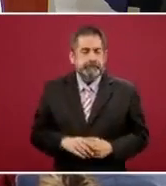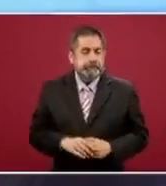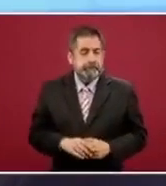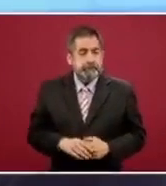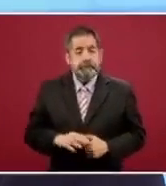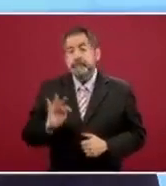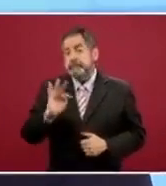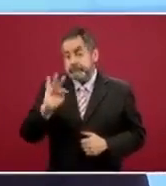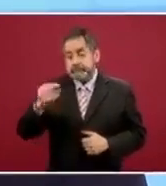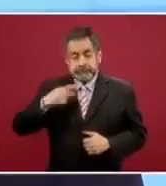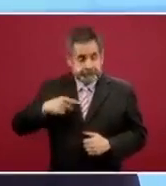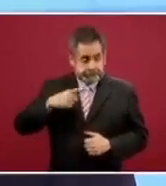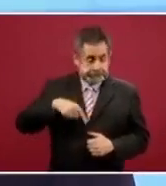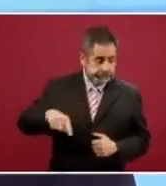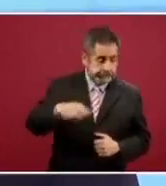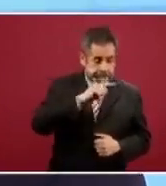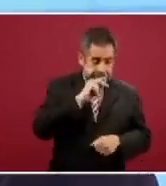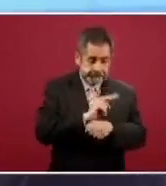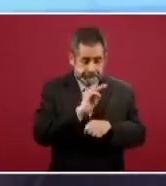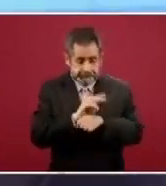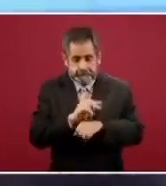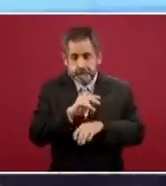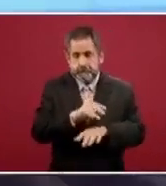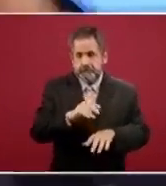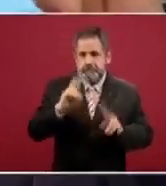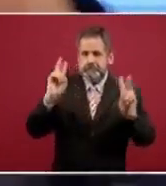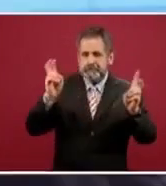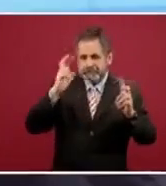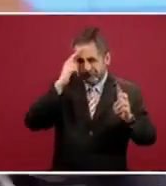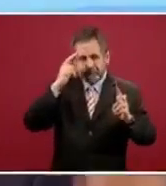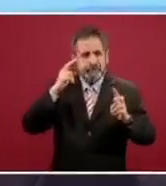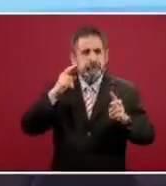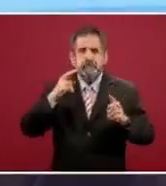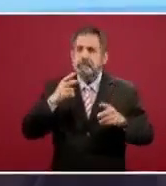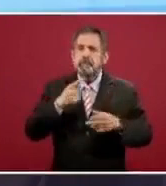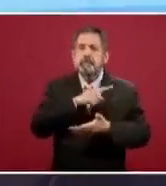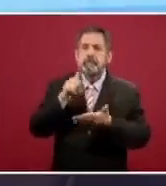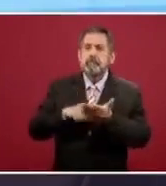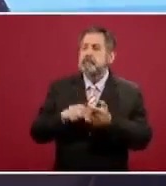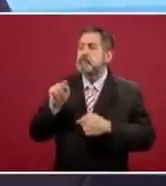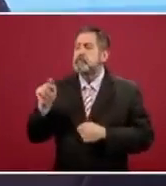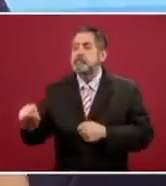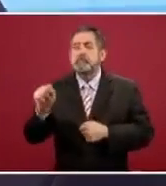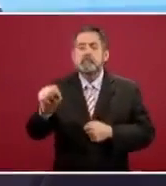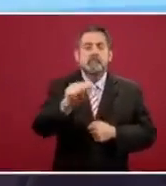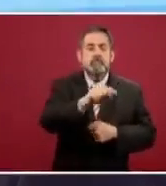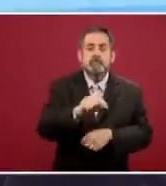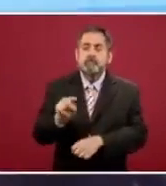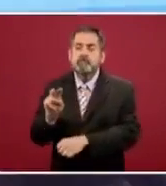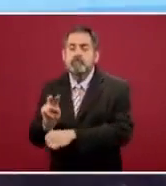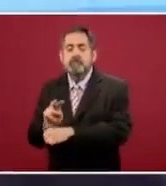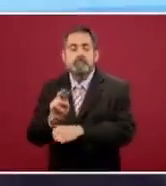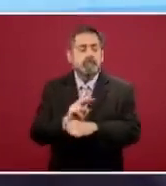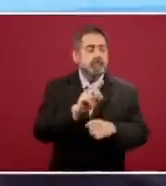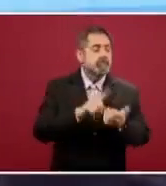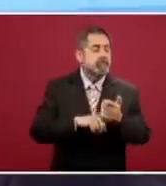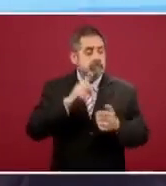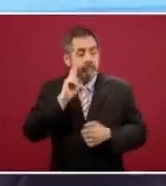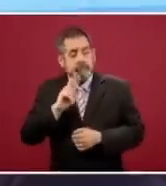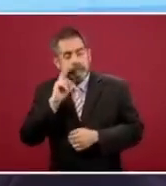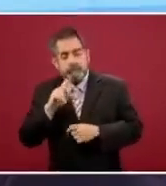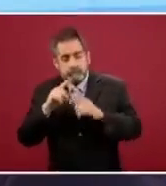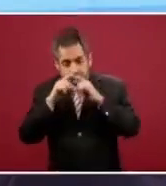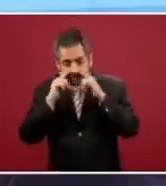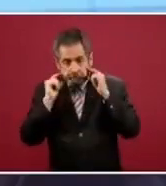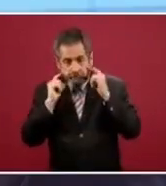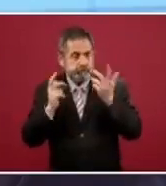se vigilan en el sistema de vigilancia de influenza, y estos son unidades monitoras por todo el país, quien no resultó positivo